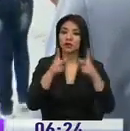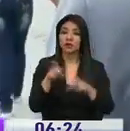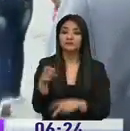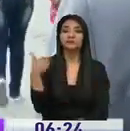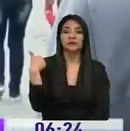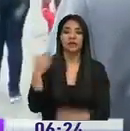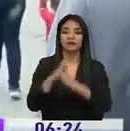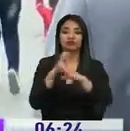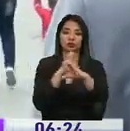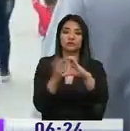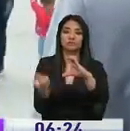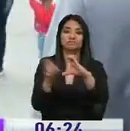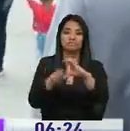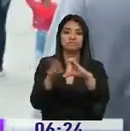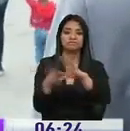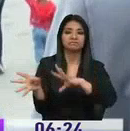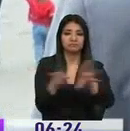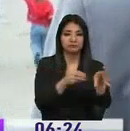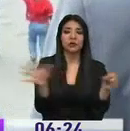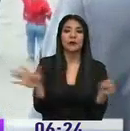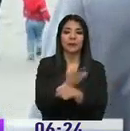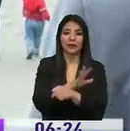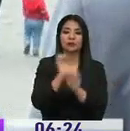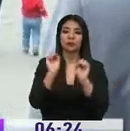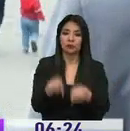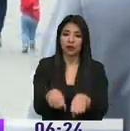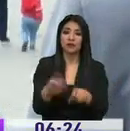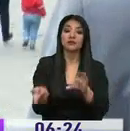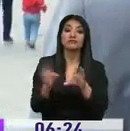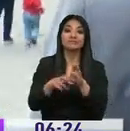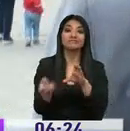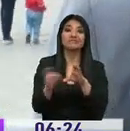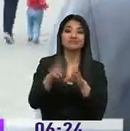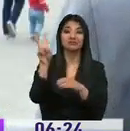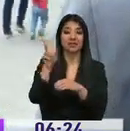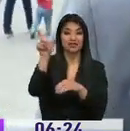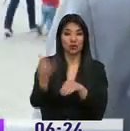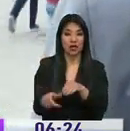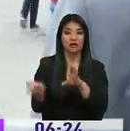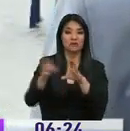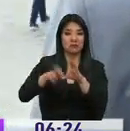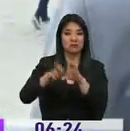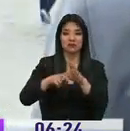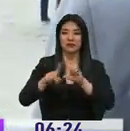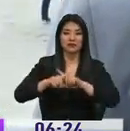vehicular necesaria para poder trasladar a los diferentes ciudadanos de